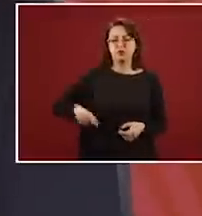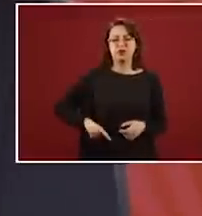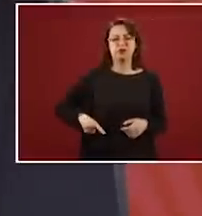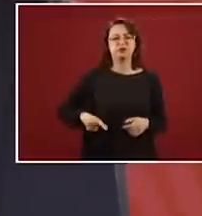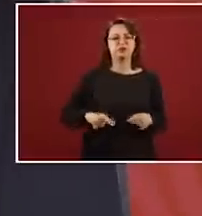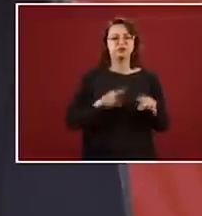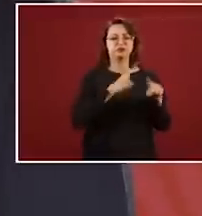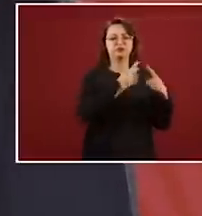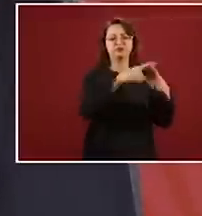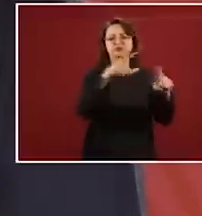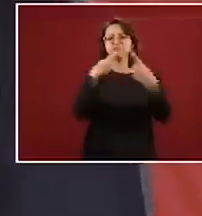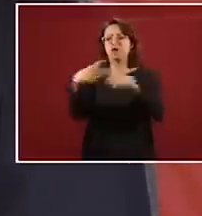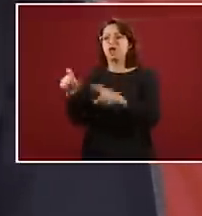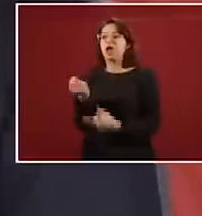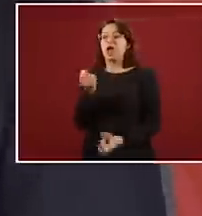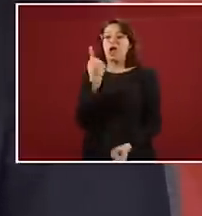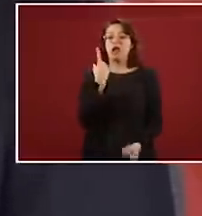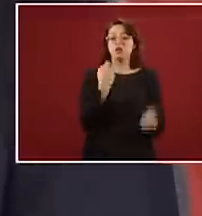con créditos